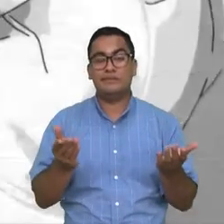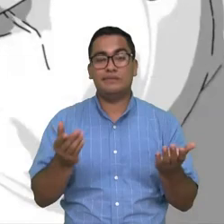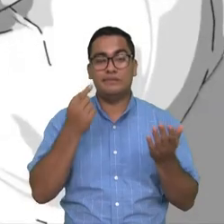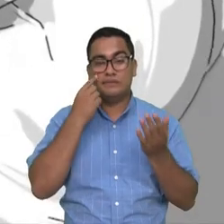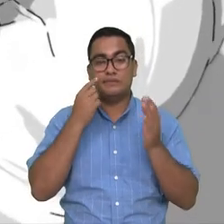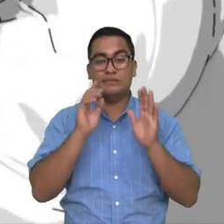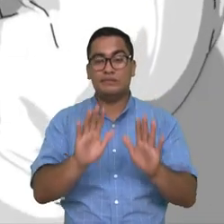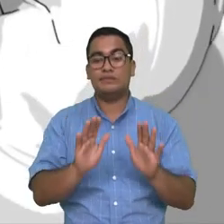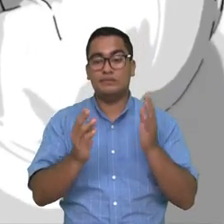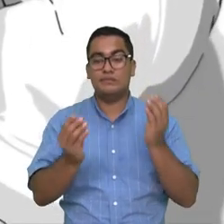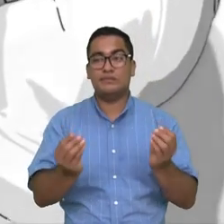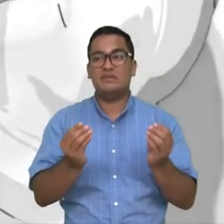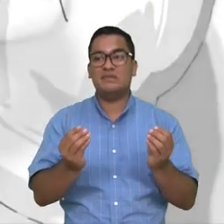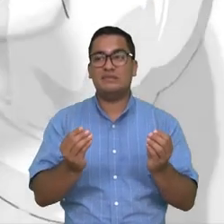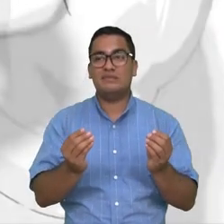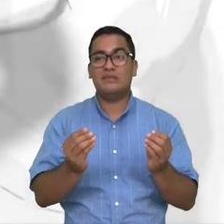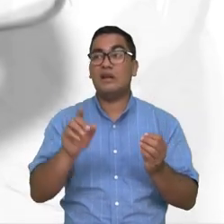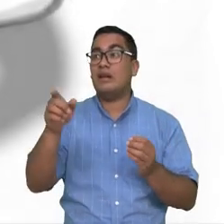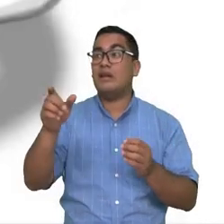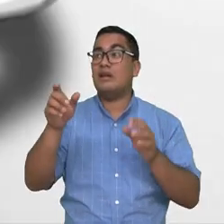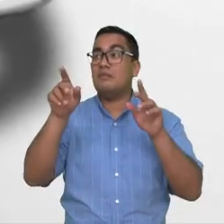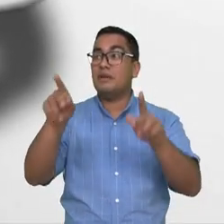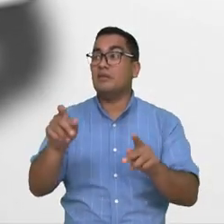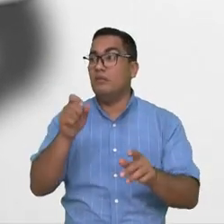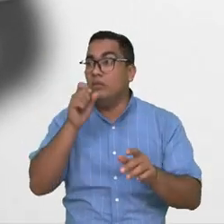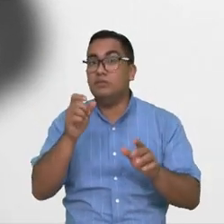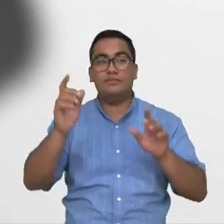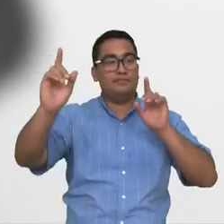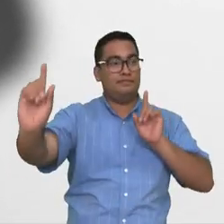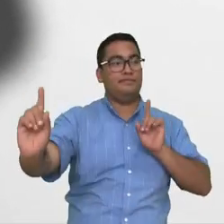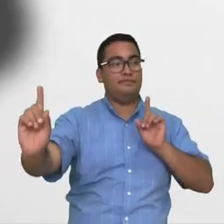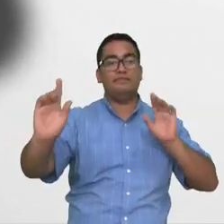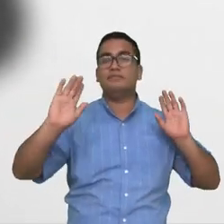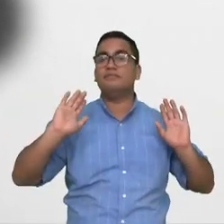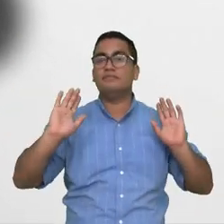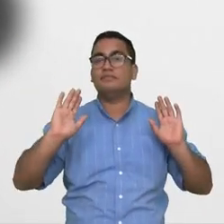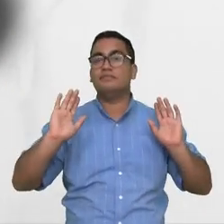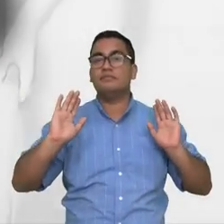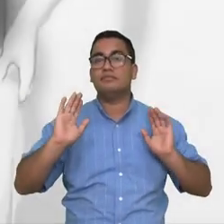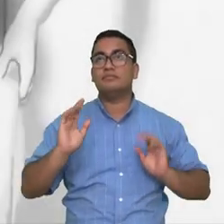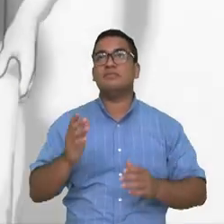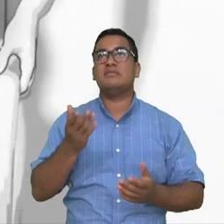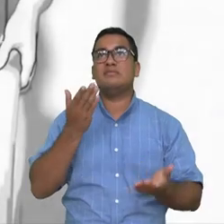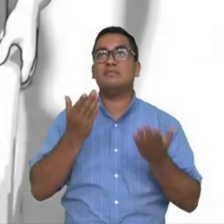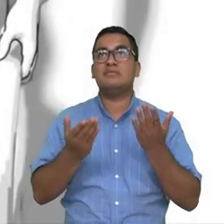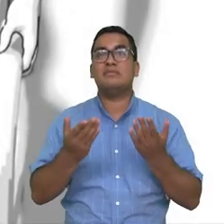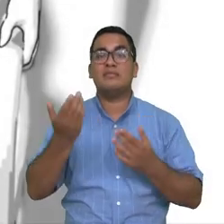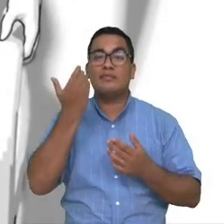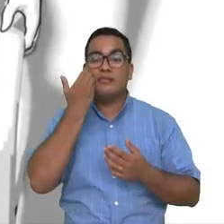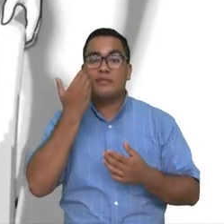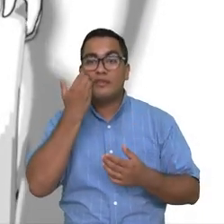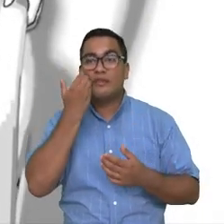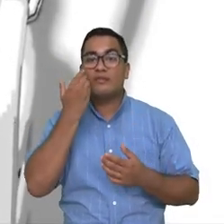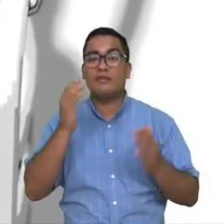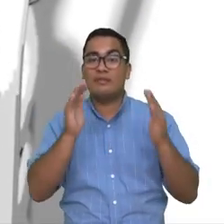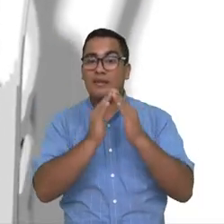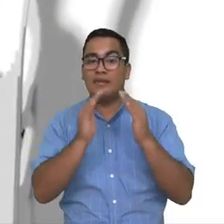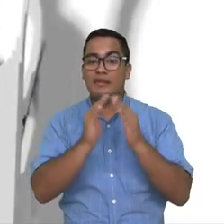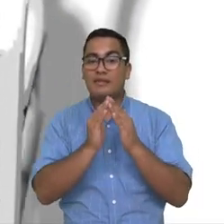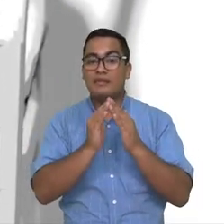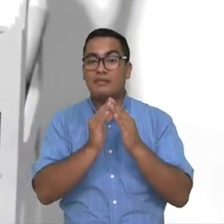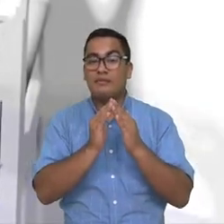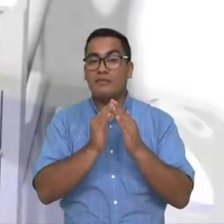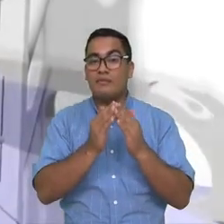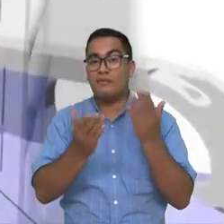la distancia más de un metro de una persona que esté contagiada. Si una persona está enferma en nuestra casa